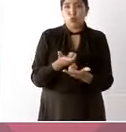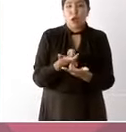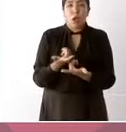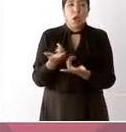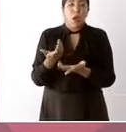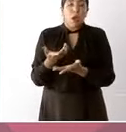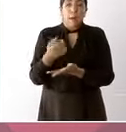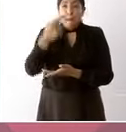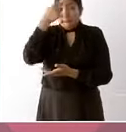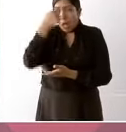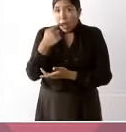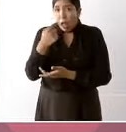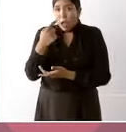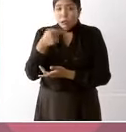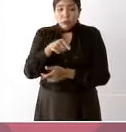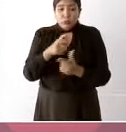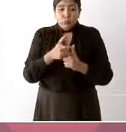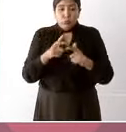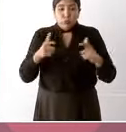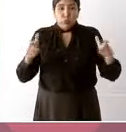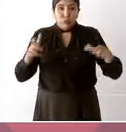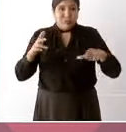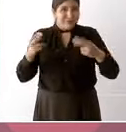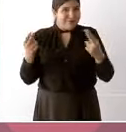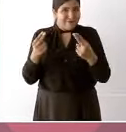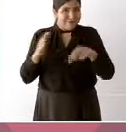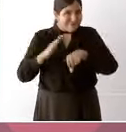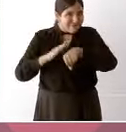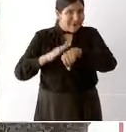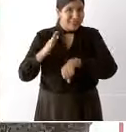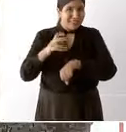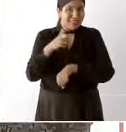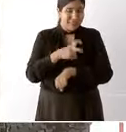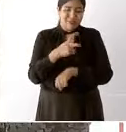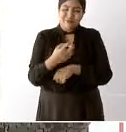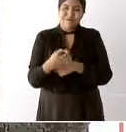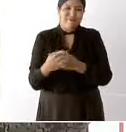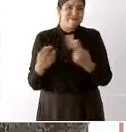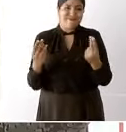es la segunda parte dentro de la situación aquí en Coatzacoalcos.